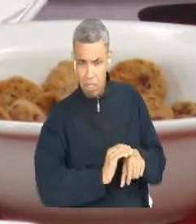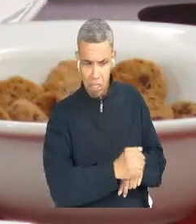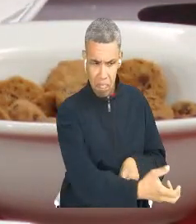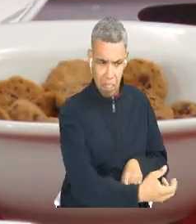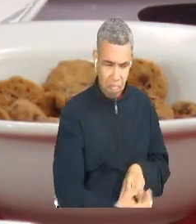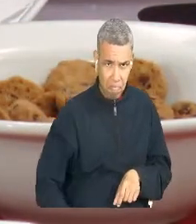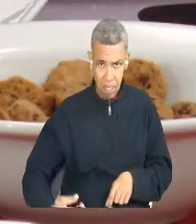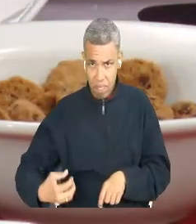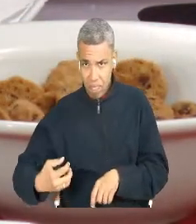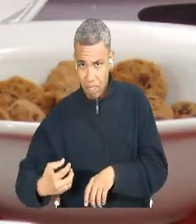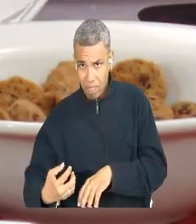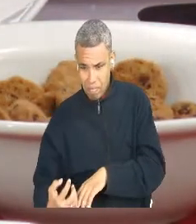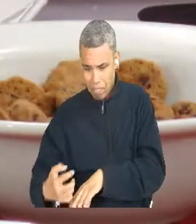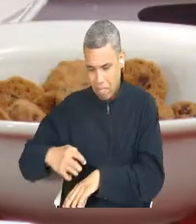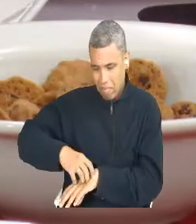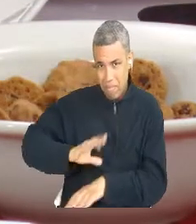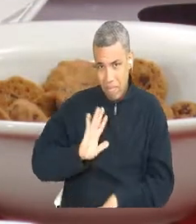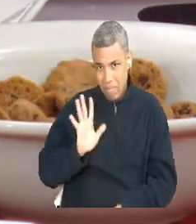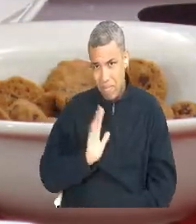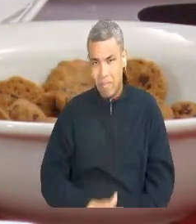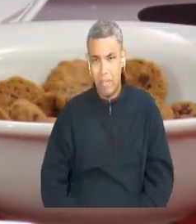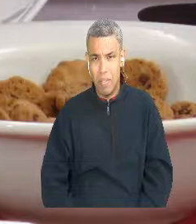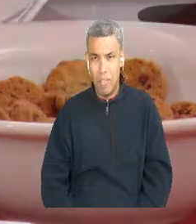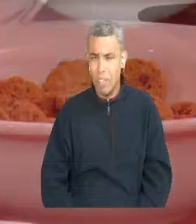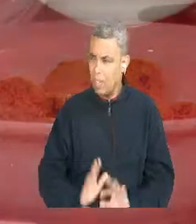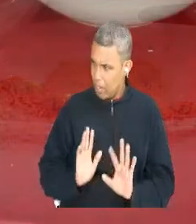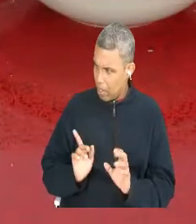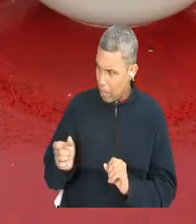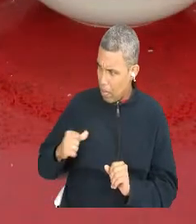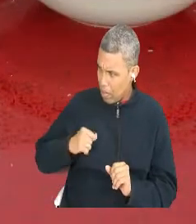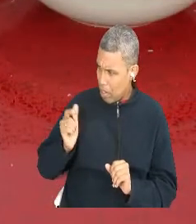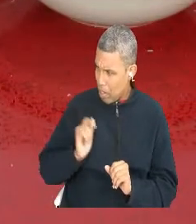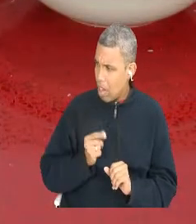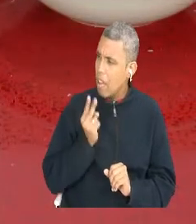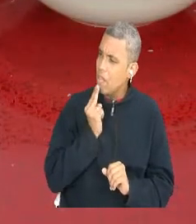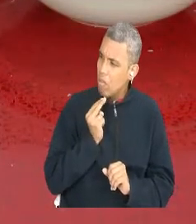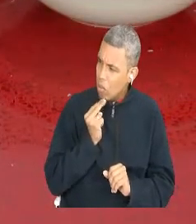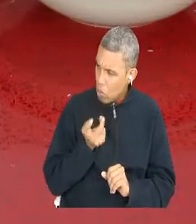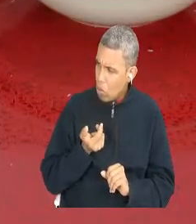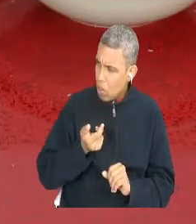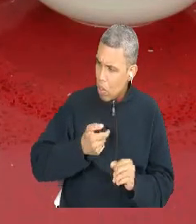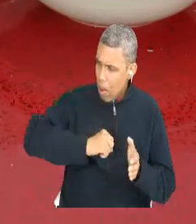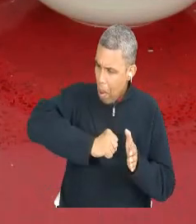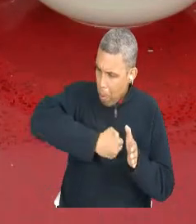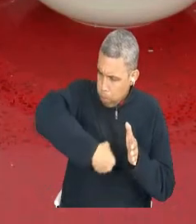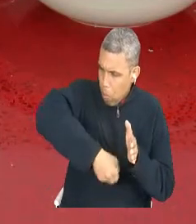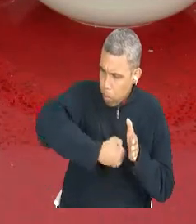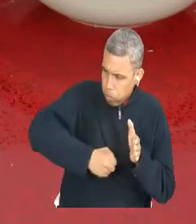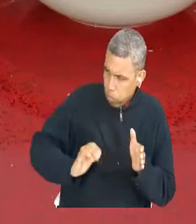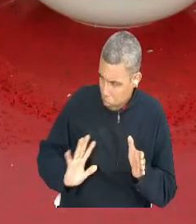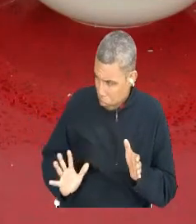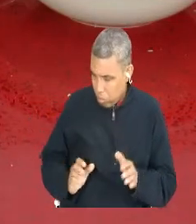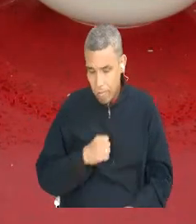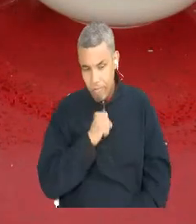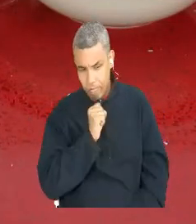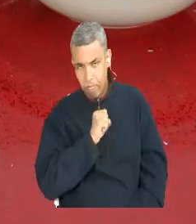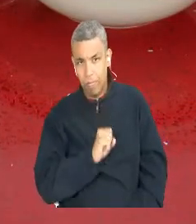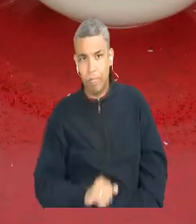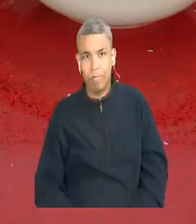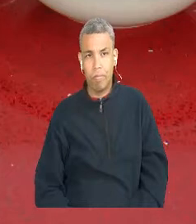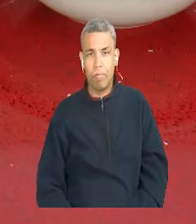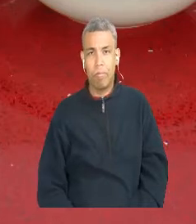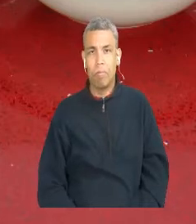aderezo. Entonces. Sí, ya esta tiene aderezo. Vamos entonces, mientras tanto, mientras yo termino aquí de ensamblar mi